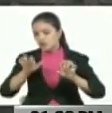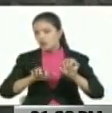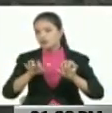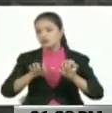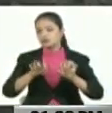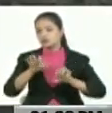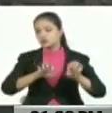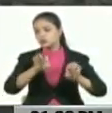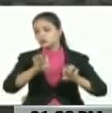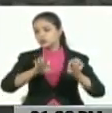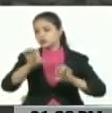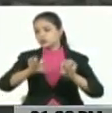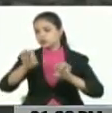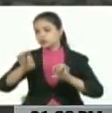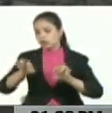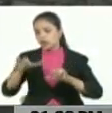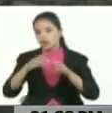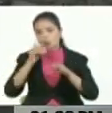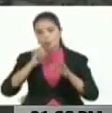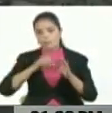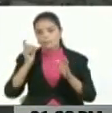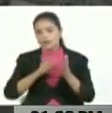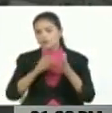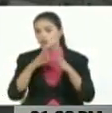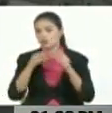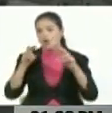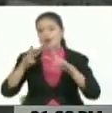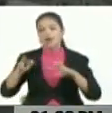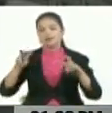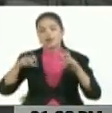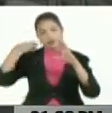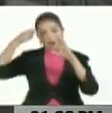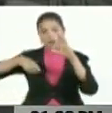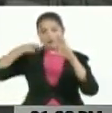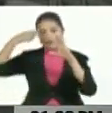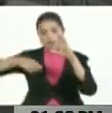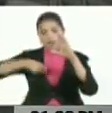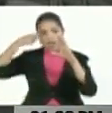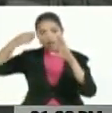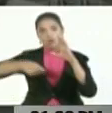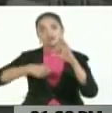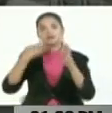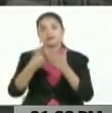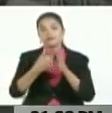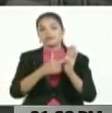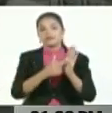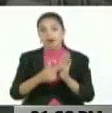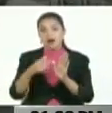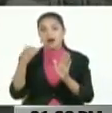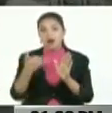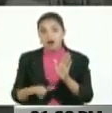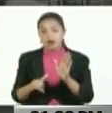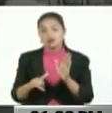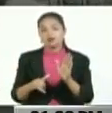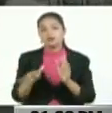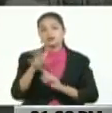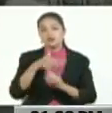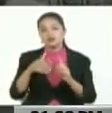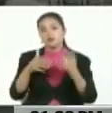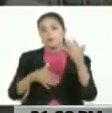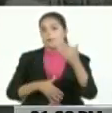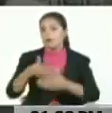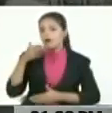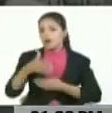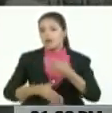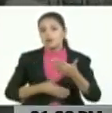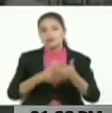forense, de todos los análisis de los videos que fueron registrados durante los actos vandálicos en